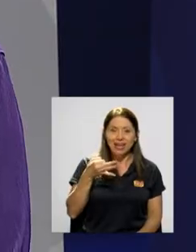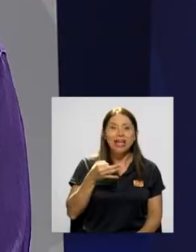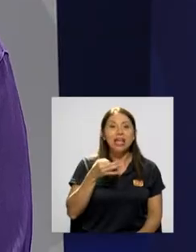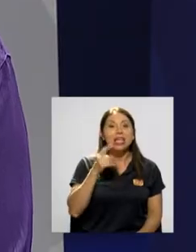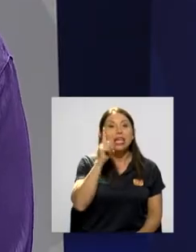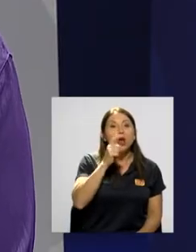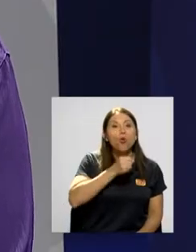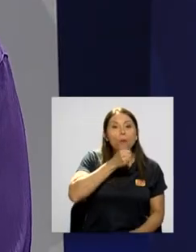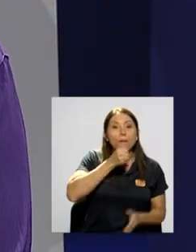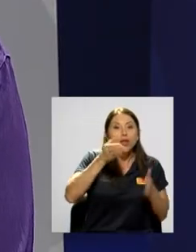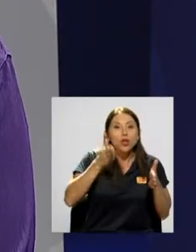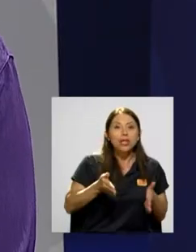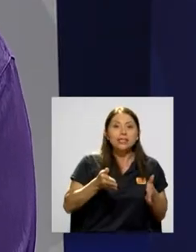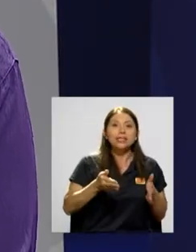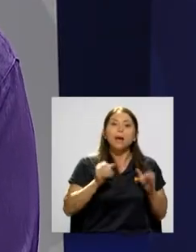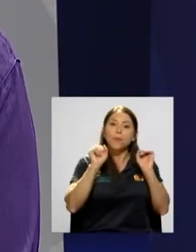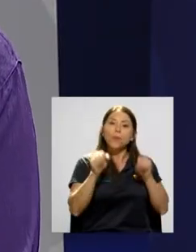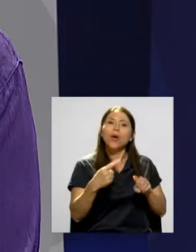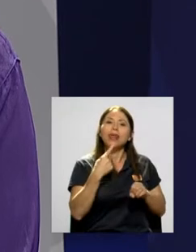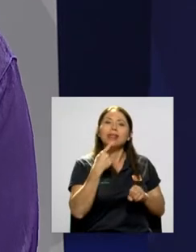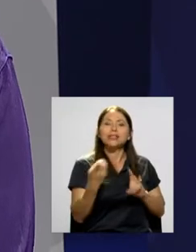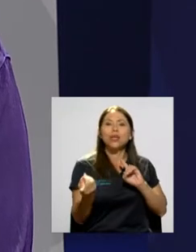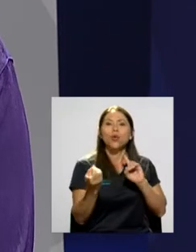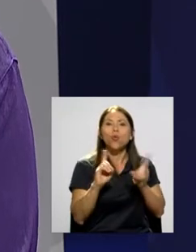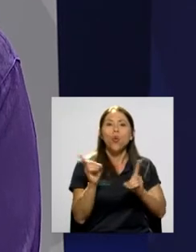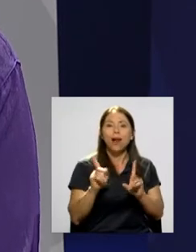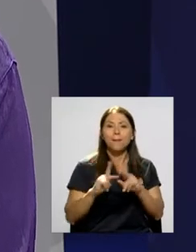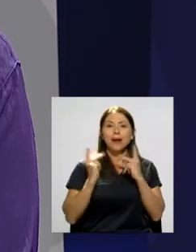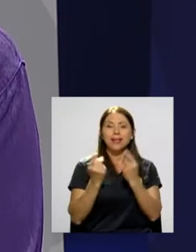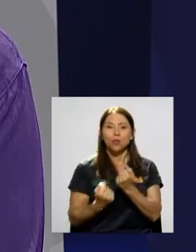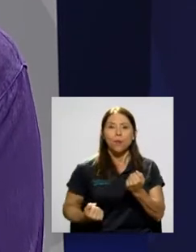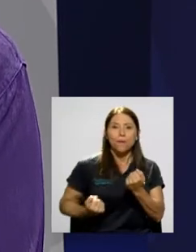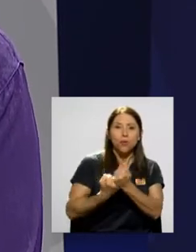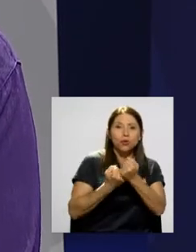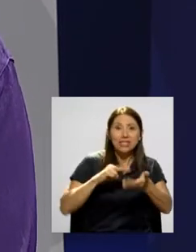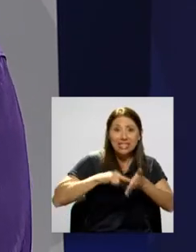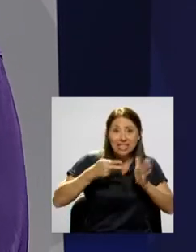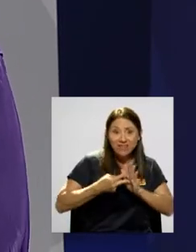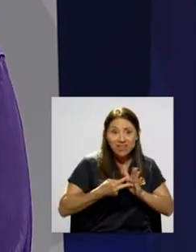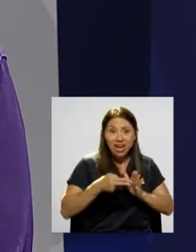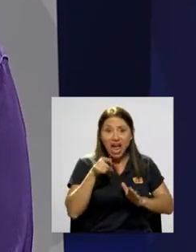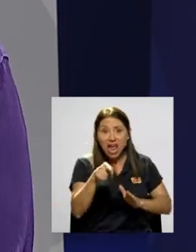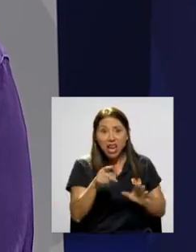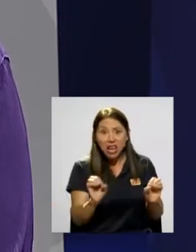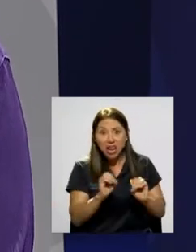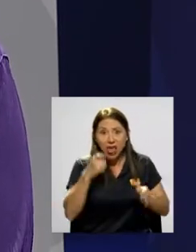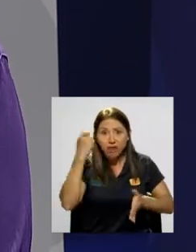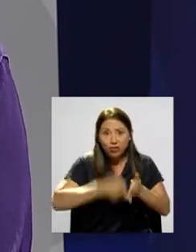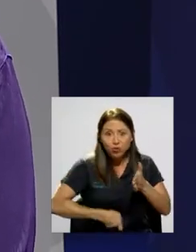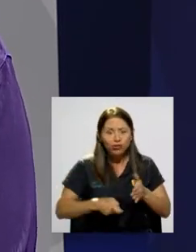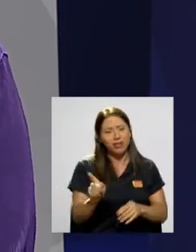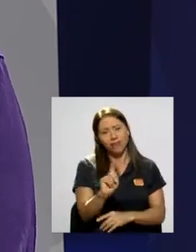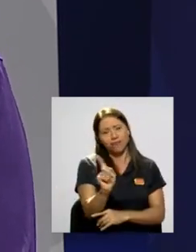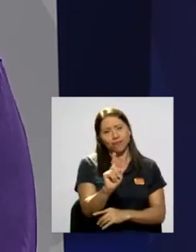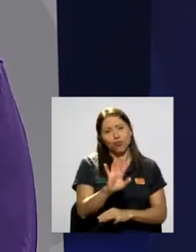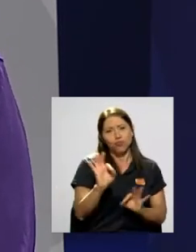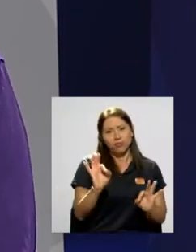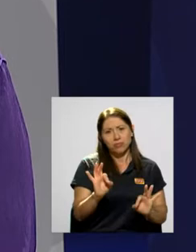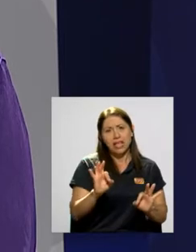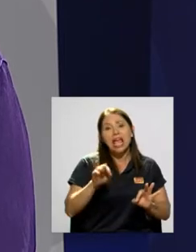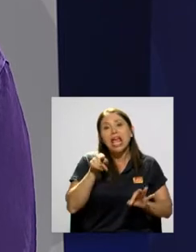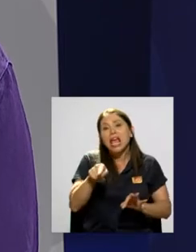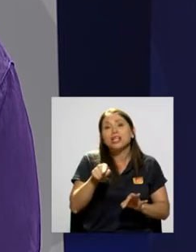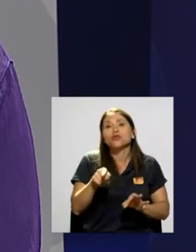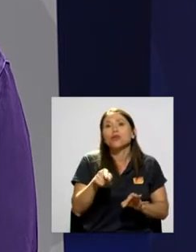periodista explicite su postura político-partidaria implique ausencia de rigurosidad en lo más mínimo. Esto, si acaso, es un